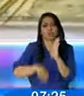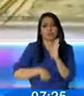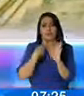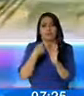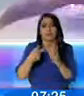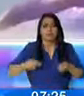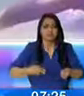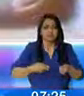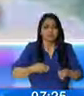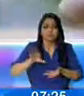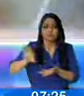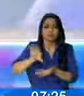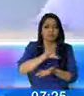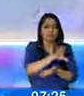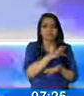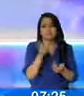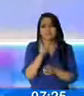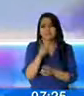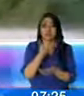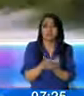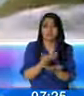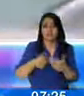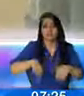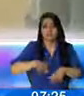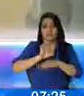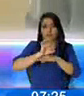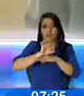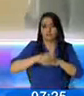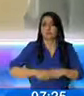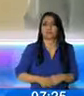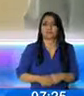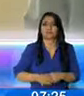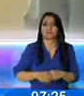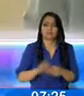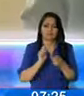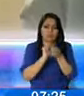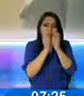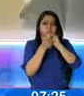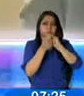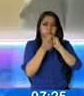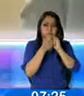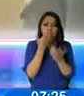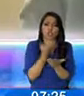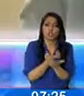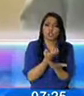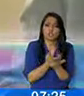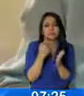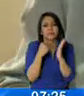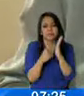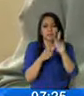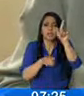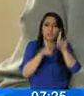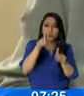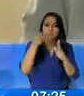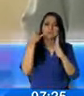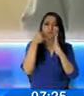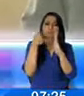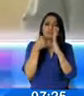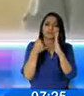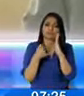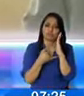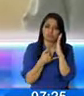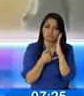cubrir la necesidad económica que tiene Actualmente el estado ajustes económicos en cuanto a ciertos impuestos